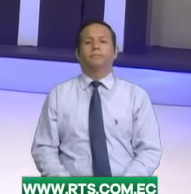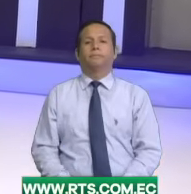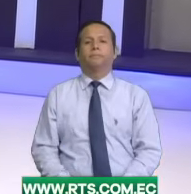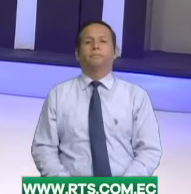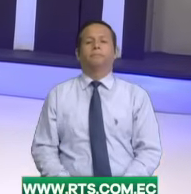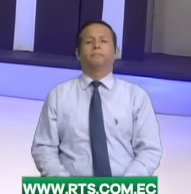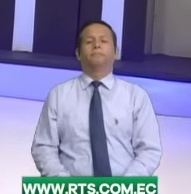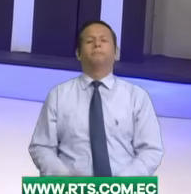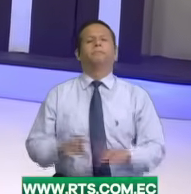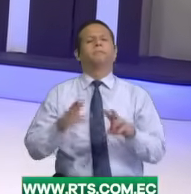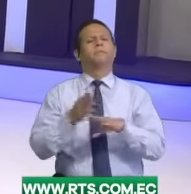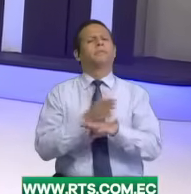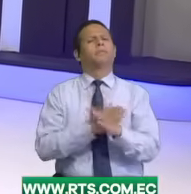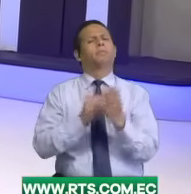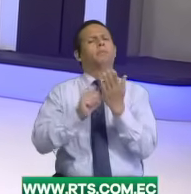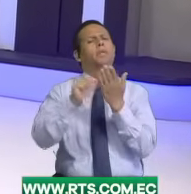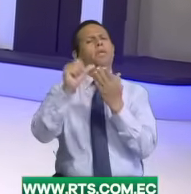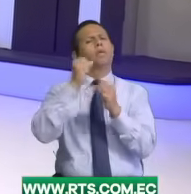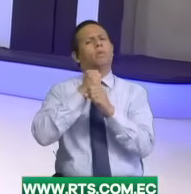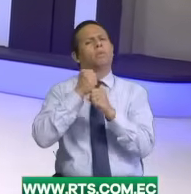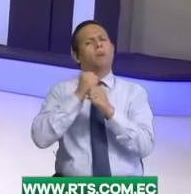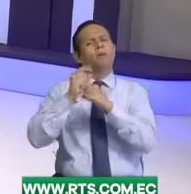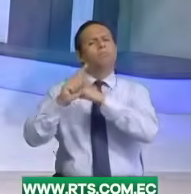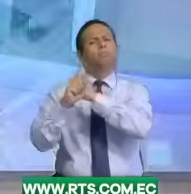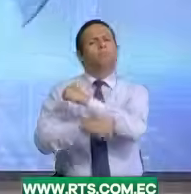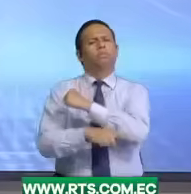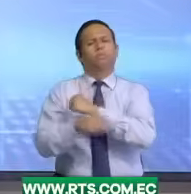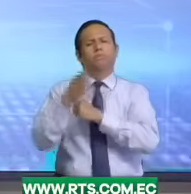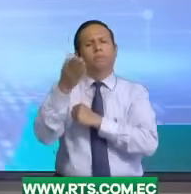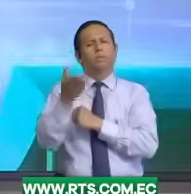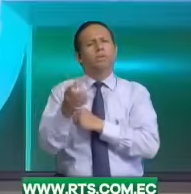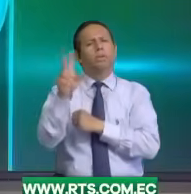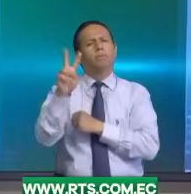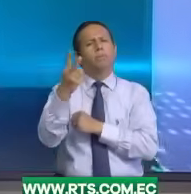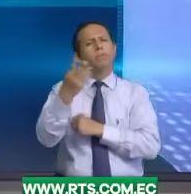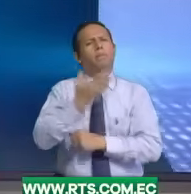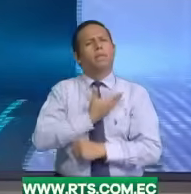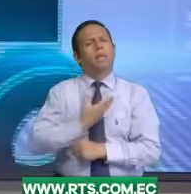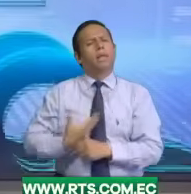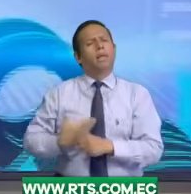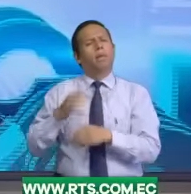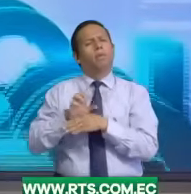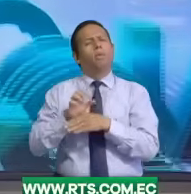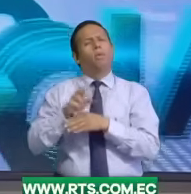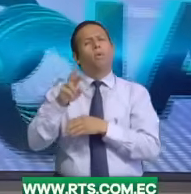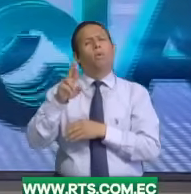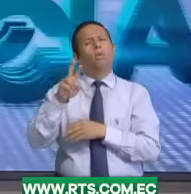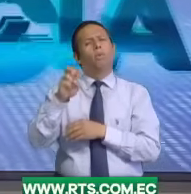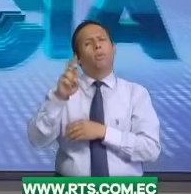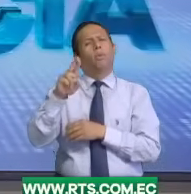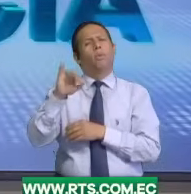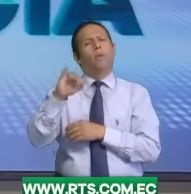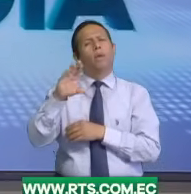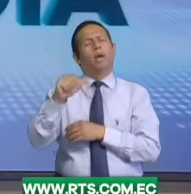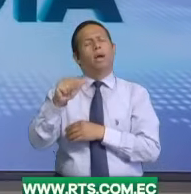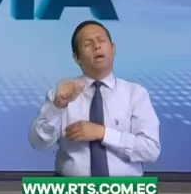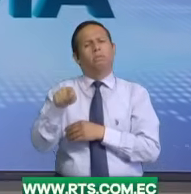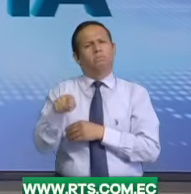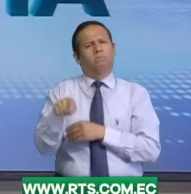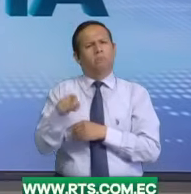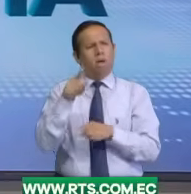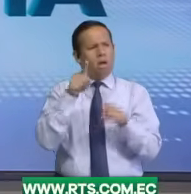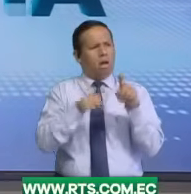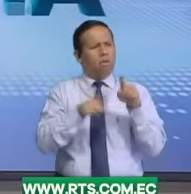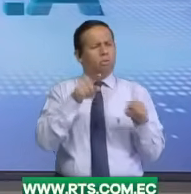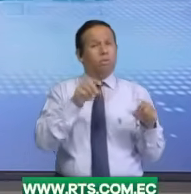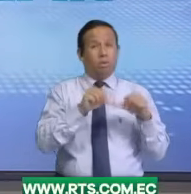La sanción impuesta por el Ministerio de Trabajo en contra de la vicepresidenta de la República, Verónica Abad, generó múltiples